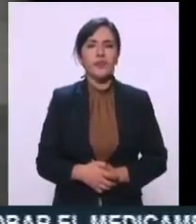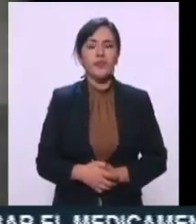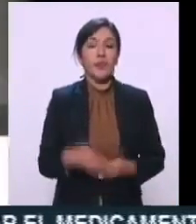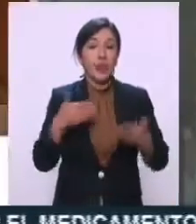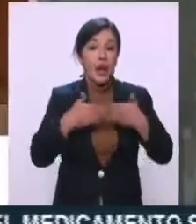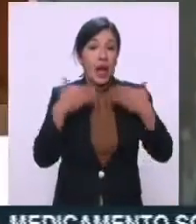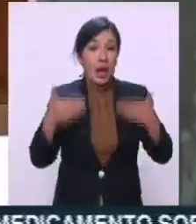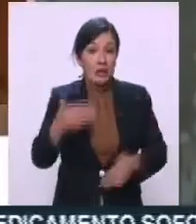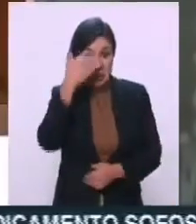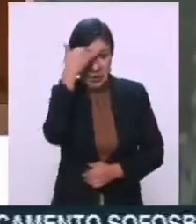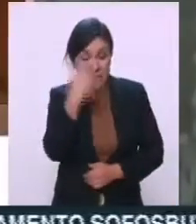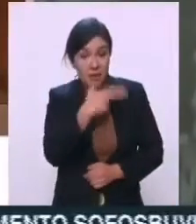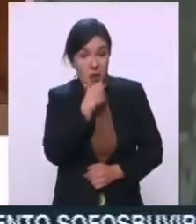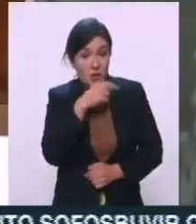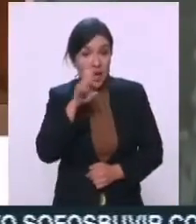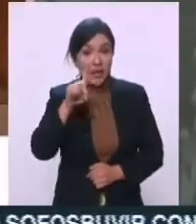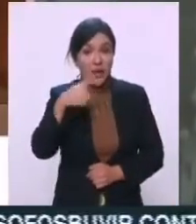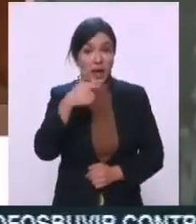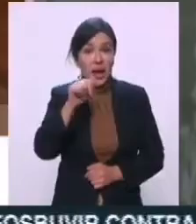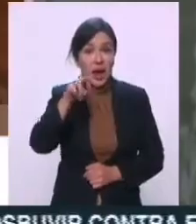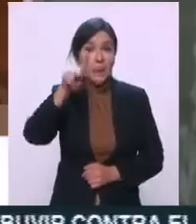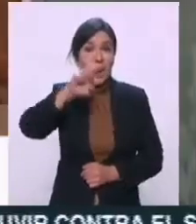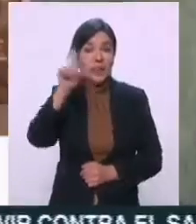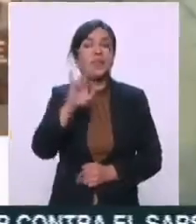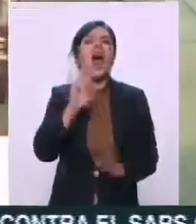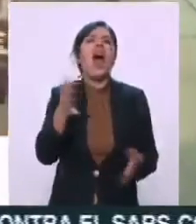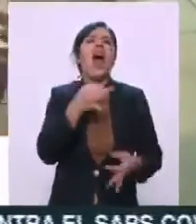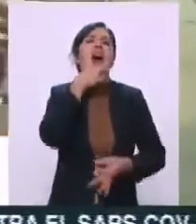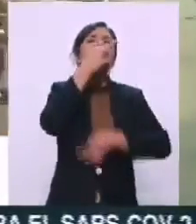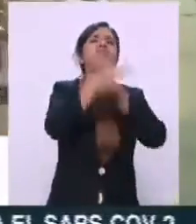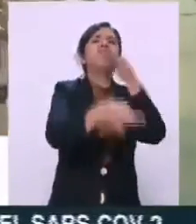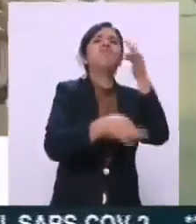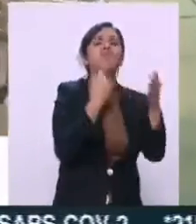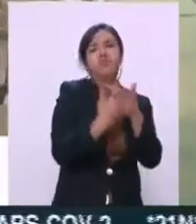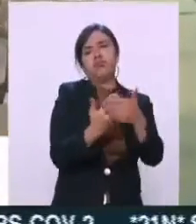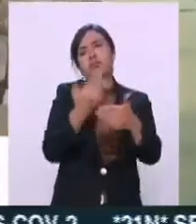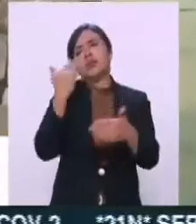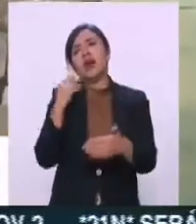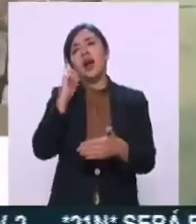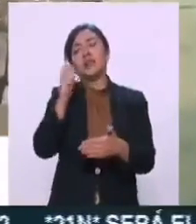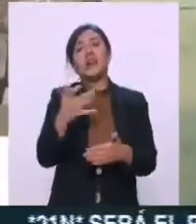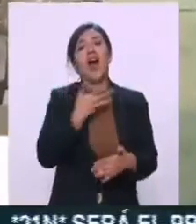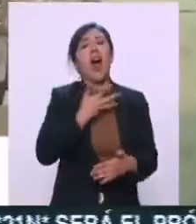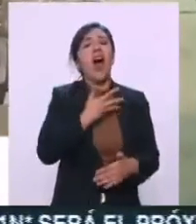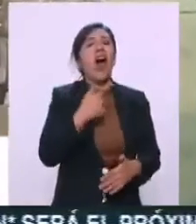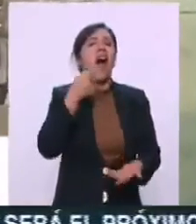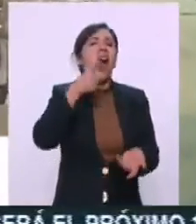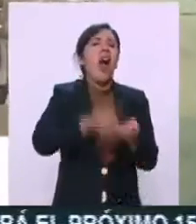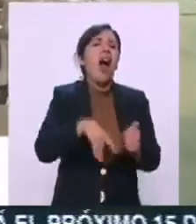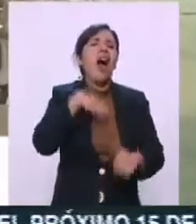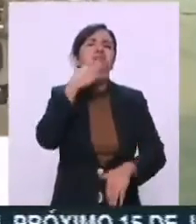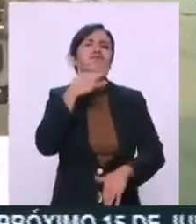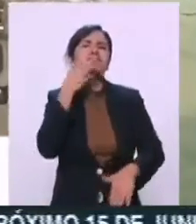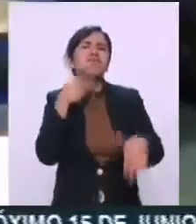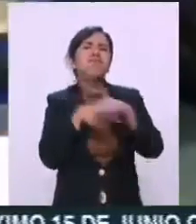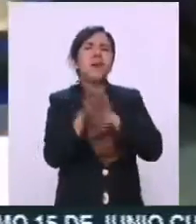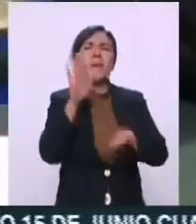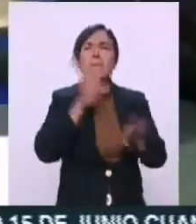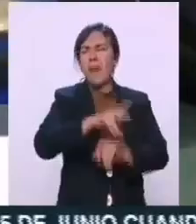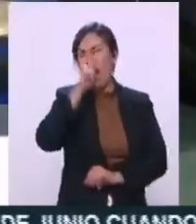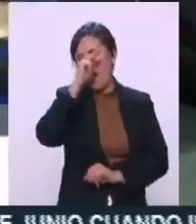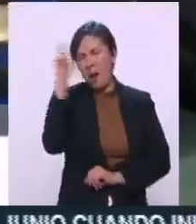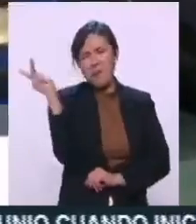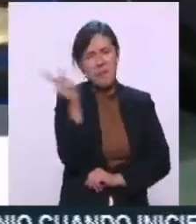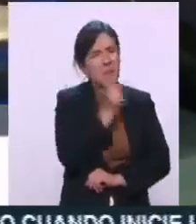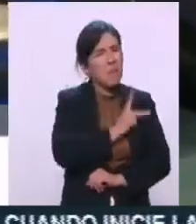Ahora sabemos que Edgar Valdés informó en su momento de la corrupción terrible que